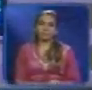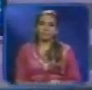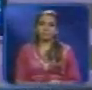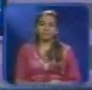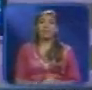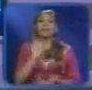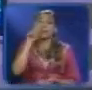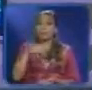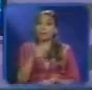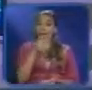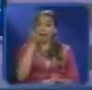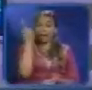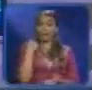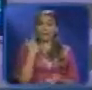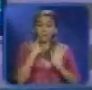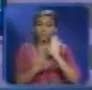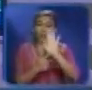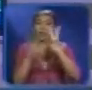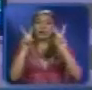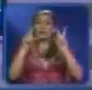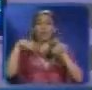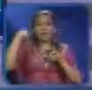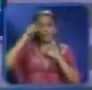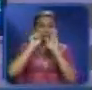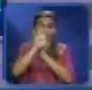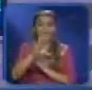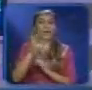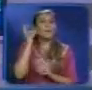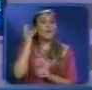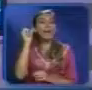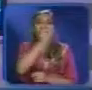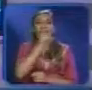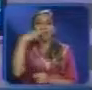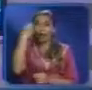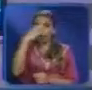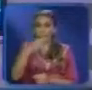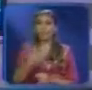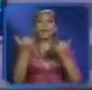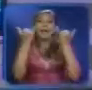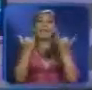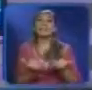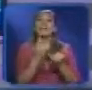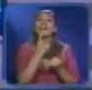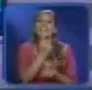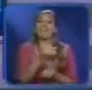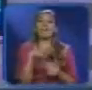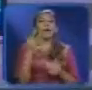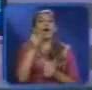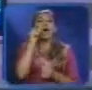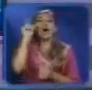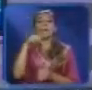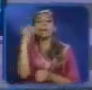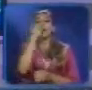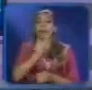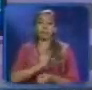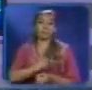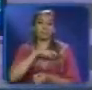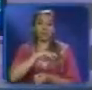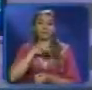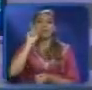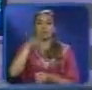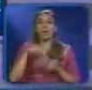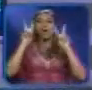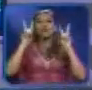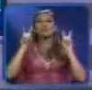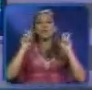Bien, y ayer les presentamos el nuevo video de Shakira, su nuevo tema, y hoy les cuento que el cantante español Alejandro Sanz llega con un nuevo tema también al que tituló